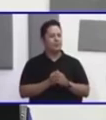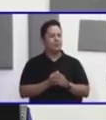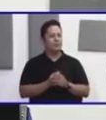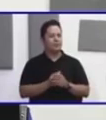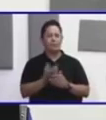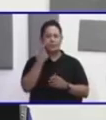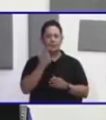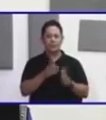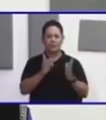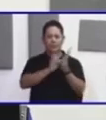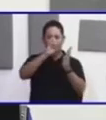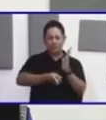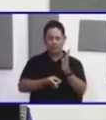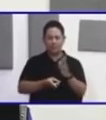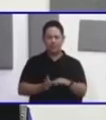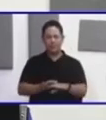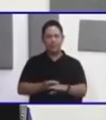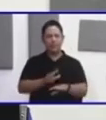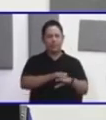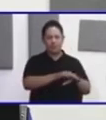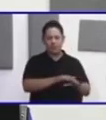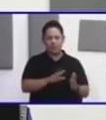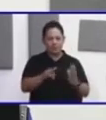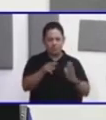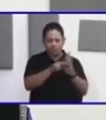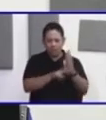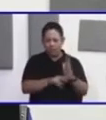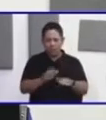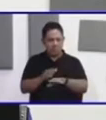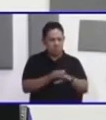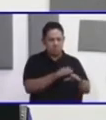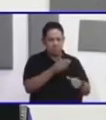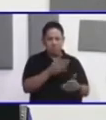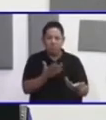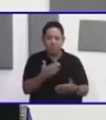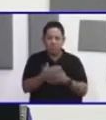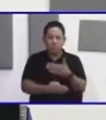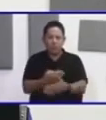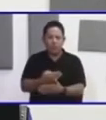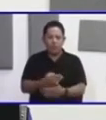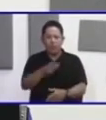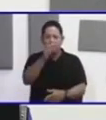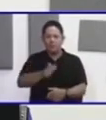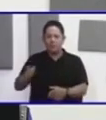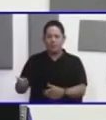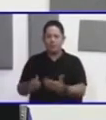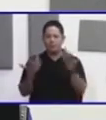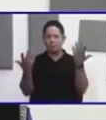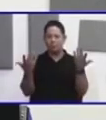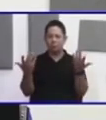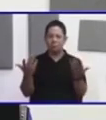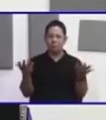publicados estos decretos, no se ha solicitado esta norma, desafortunadamente hay una tendencia de un comportamiento contrario a la convivencia